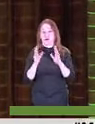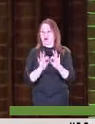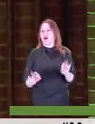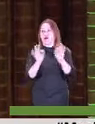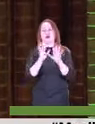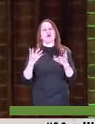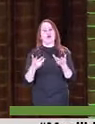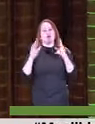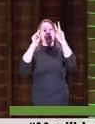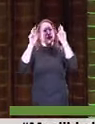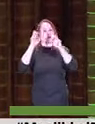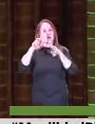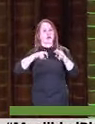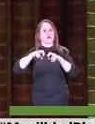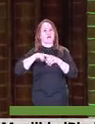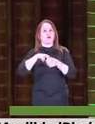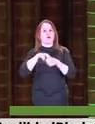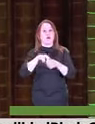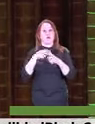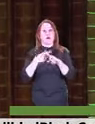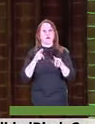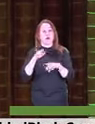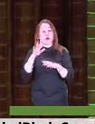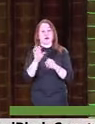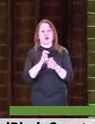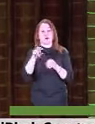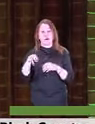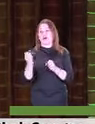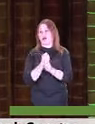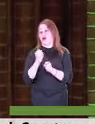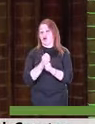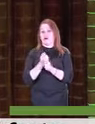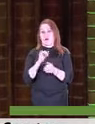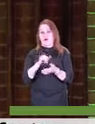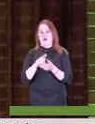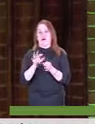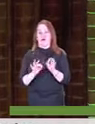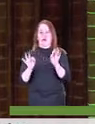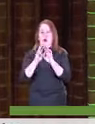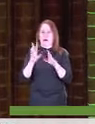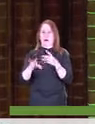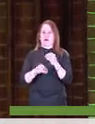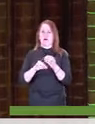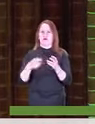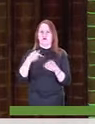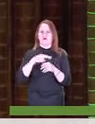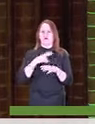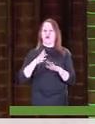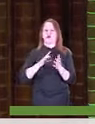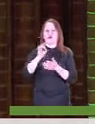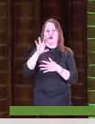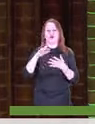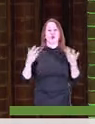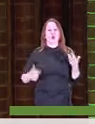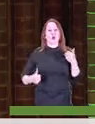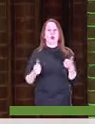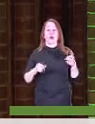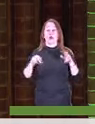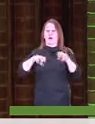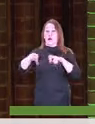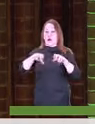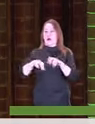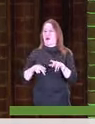transporte, pero que hemos venido trabajando junto con la ciudadanía y por eso también la importancia de estos mensajes adicionales que estamos enviando con respecto a la movilidad